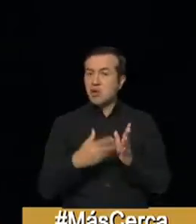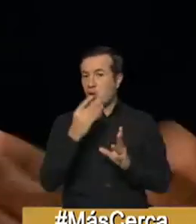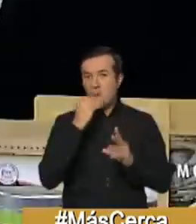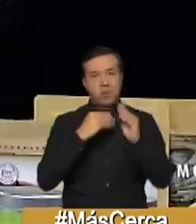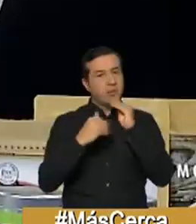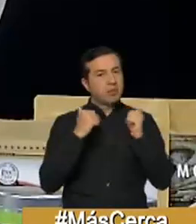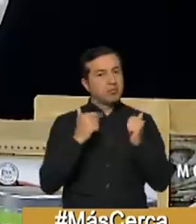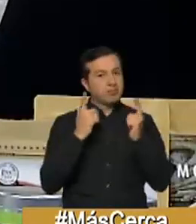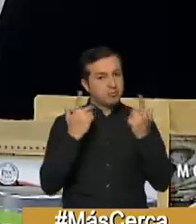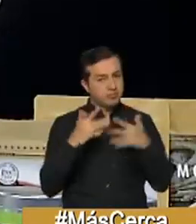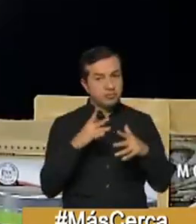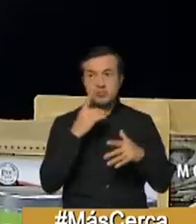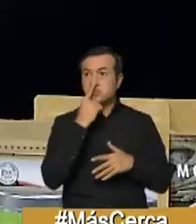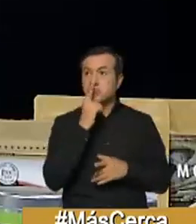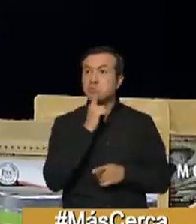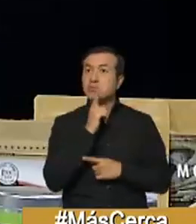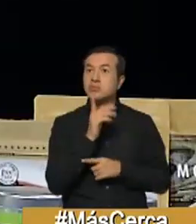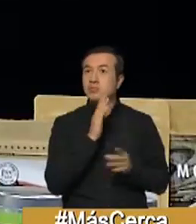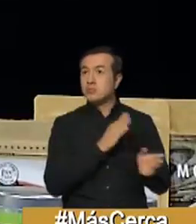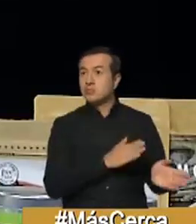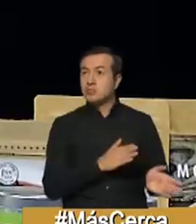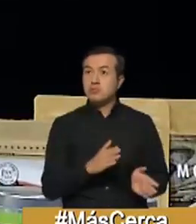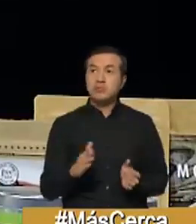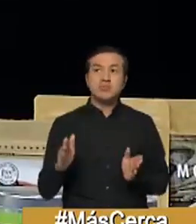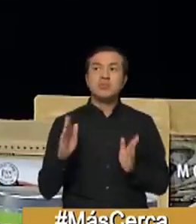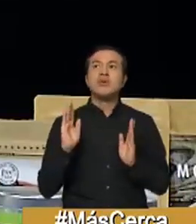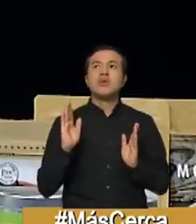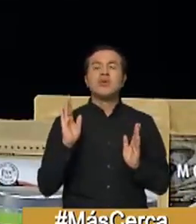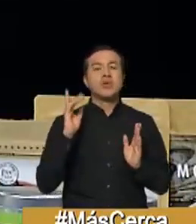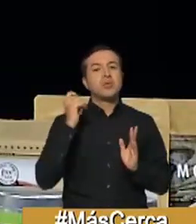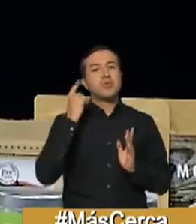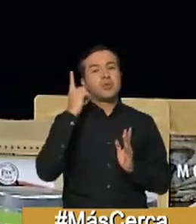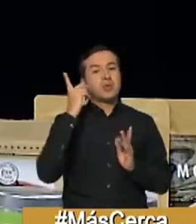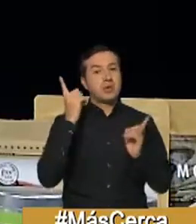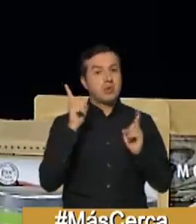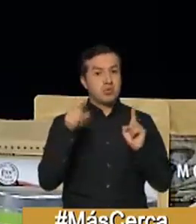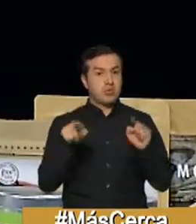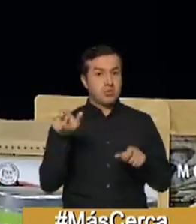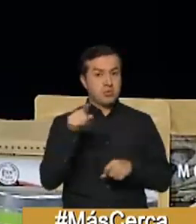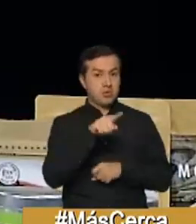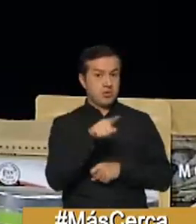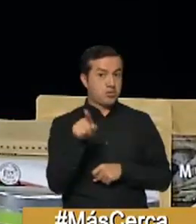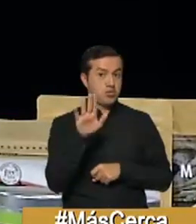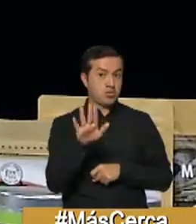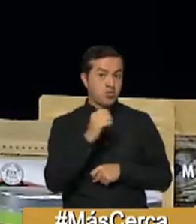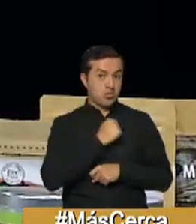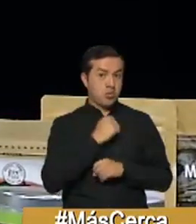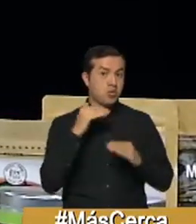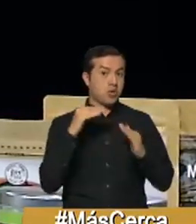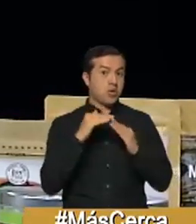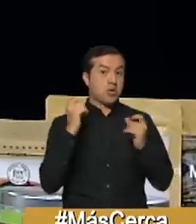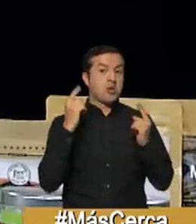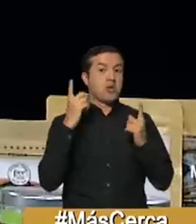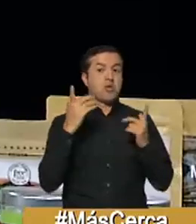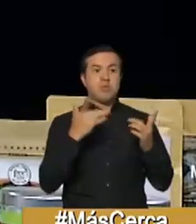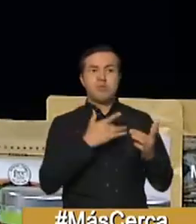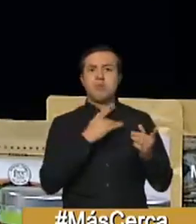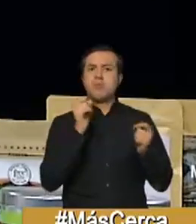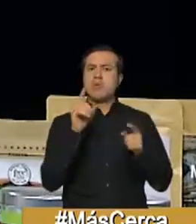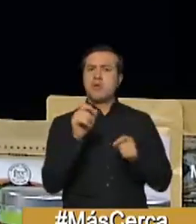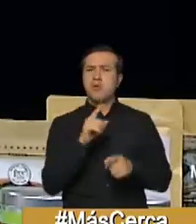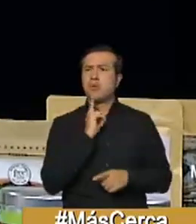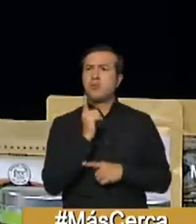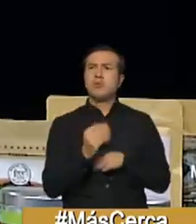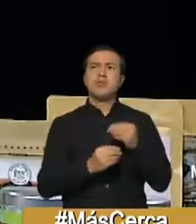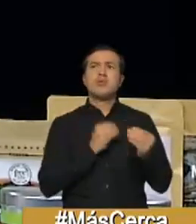Ok. Interesante, interesantísimo. Yo me imagino que en casa se tienen que hacer, estar haciendo muchísimas preguntas, pero